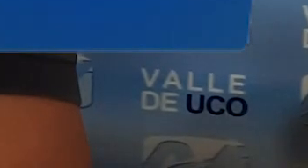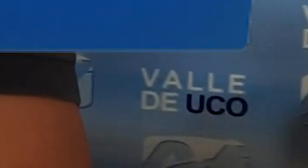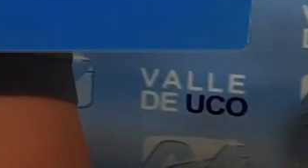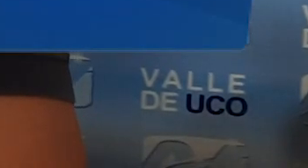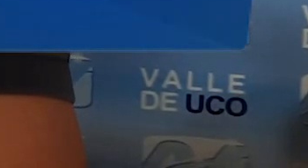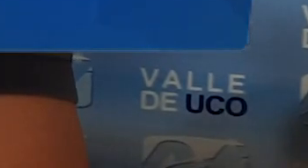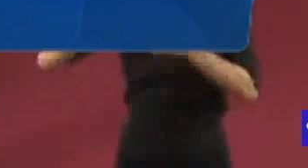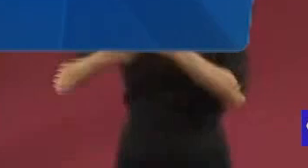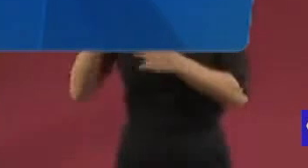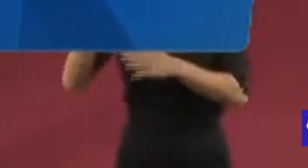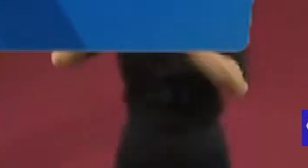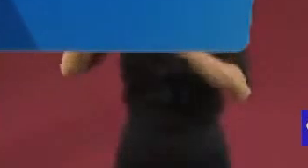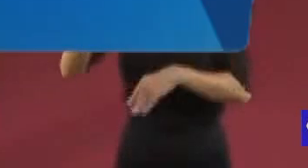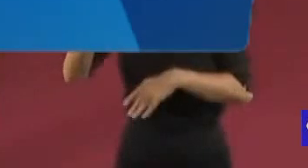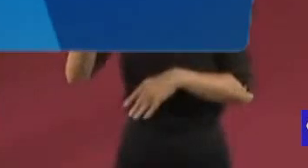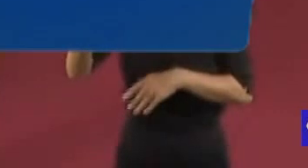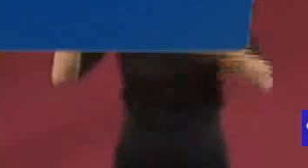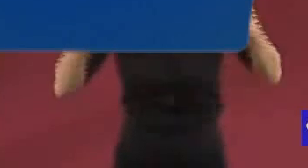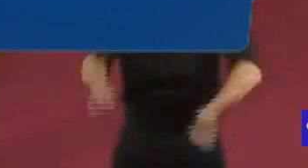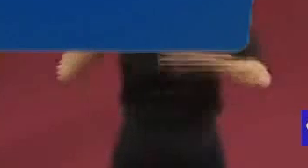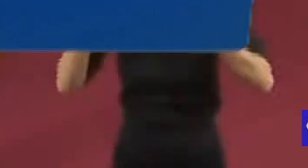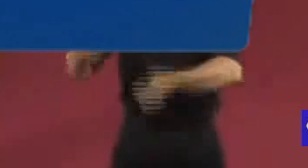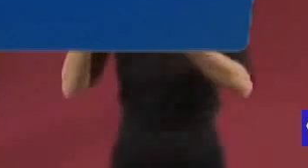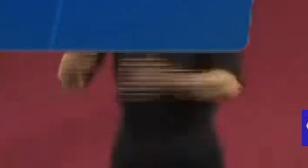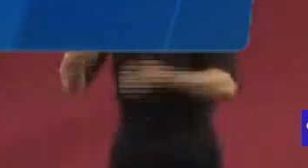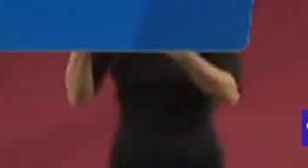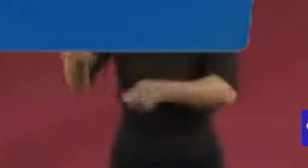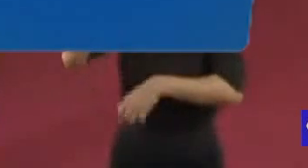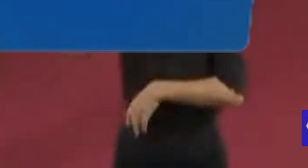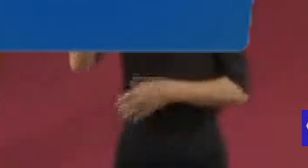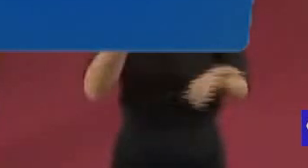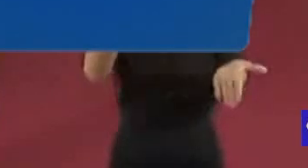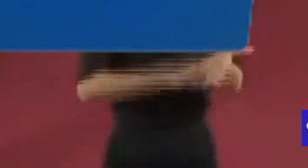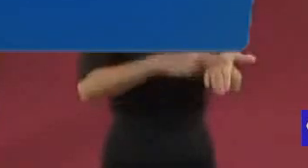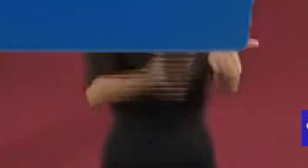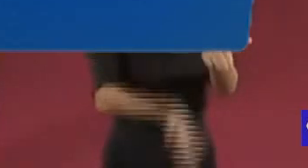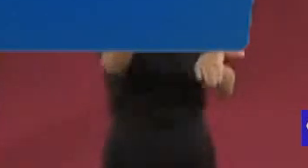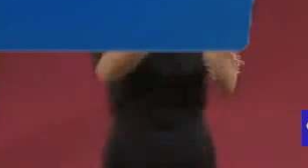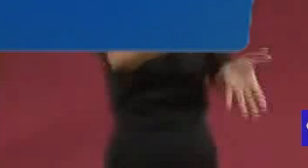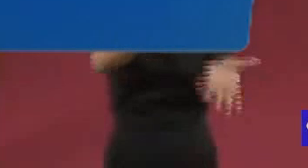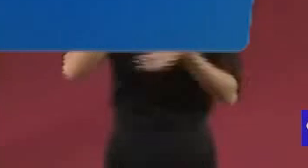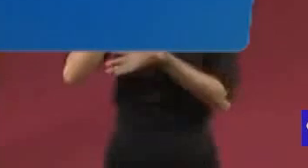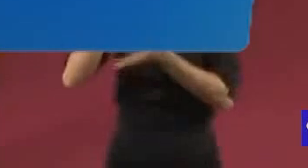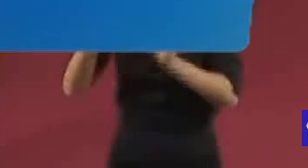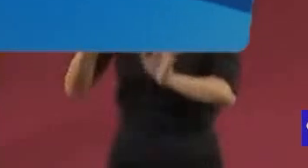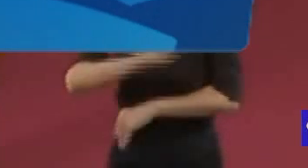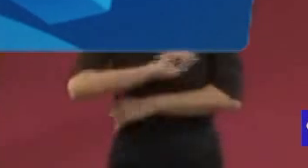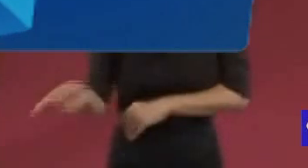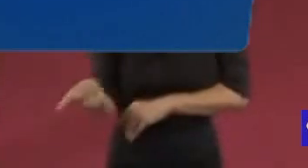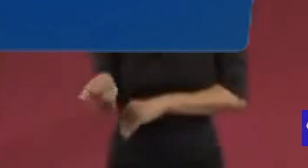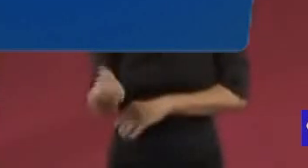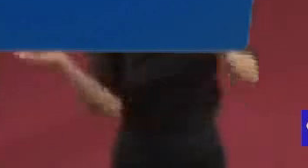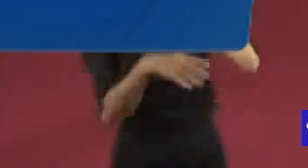la cámara ya hay muchos rubros que eh están planteando descuentos de un 20 y un